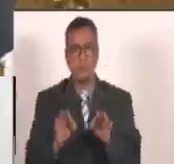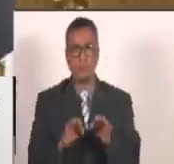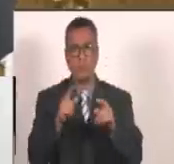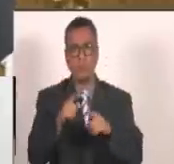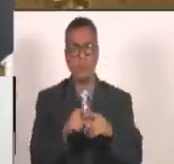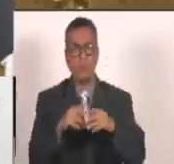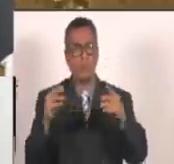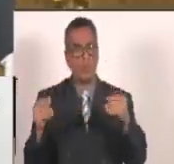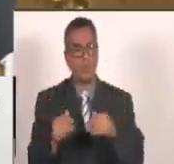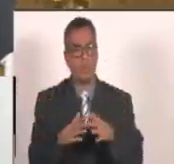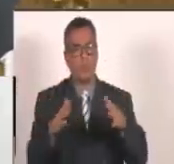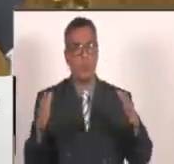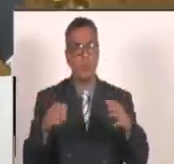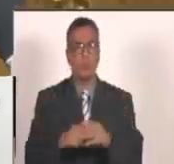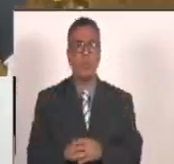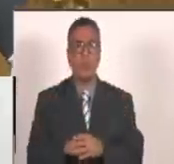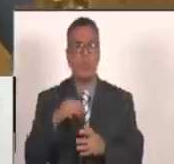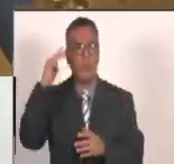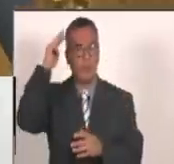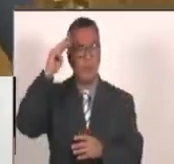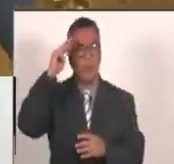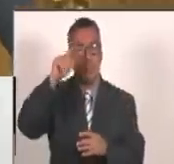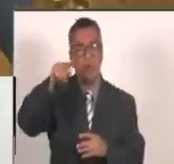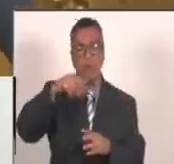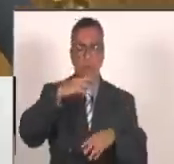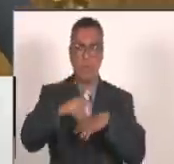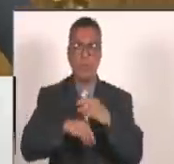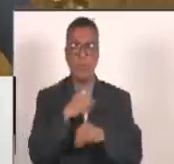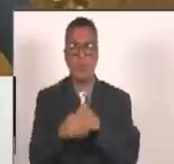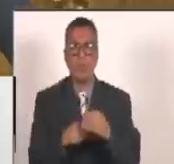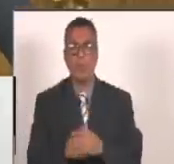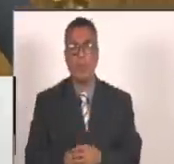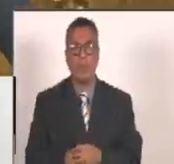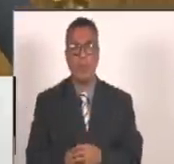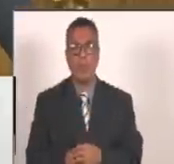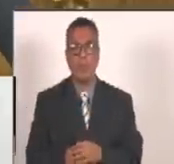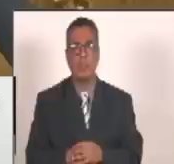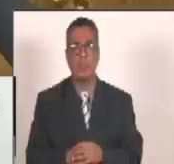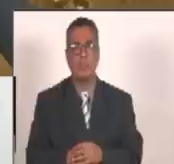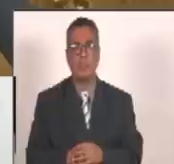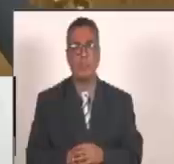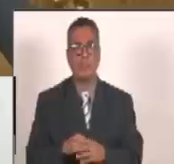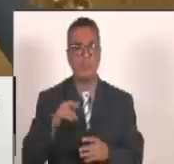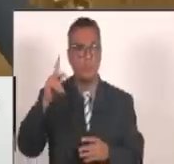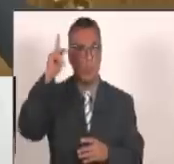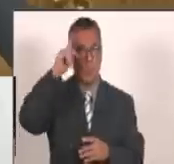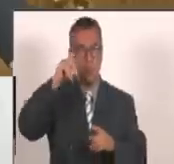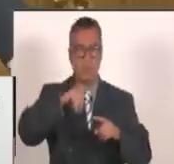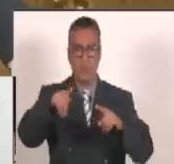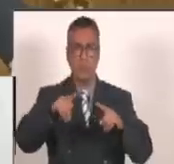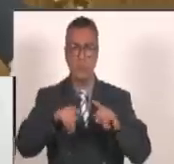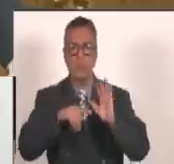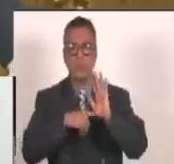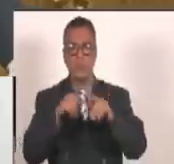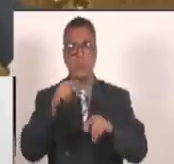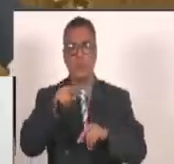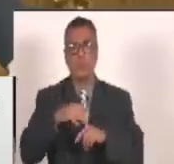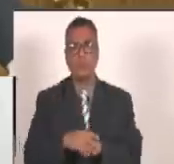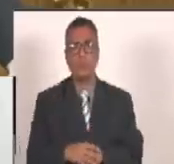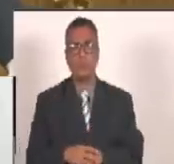su bonomía, su maestría que lo convertía en una cátedra